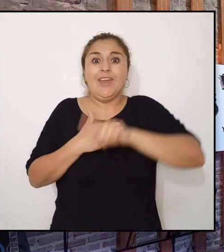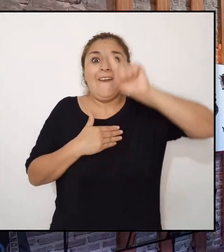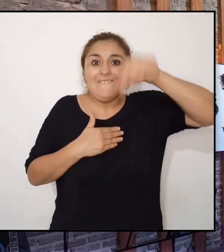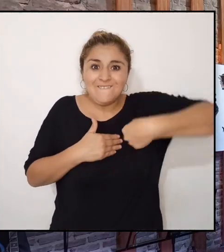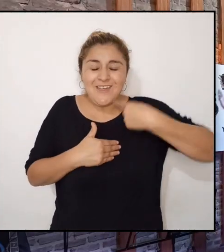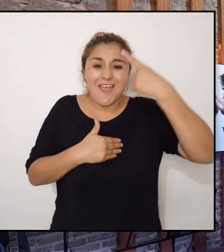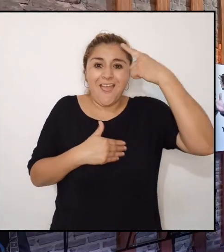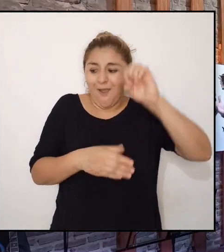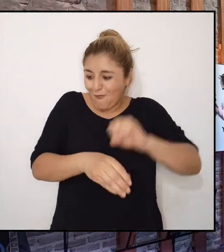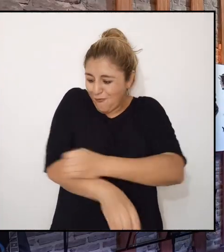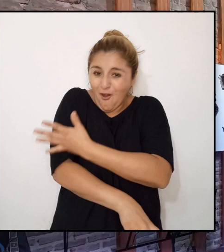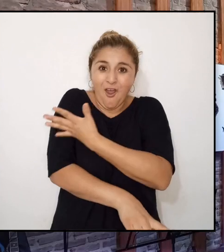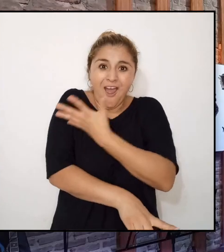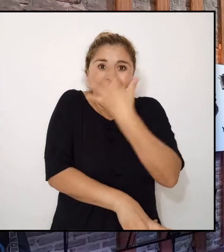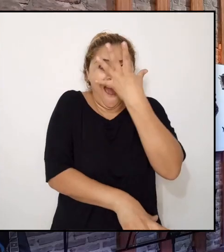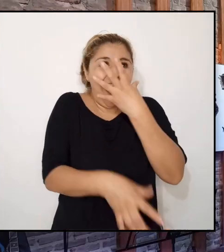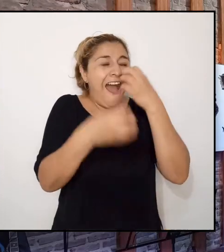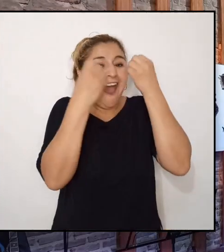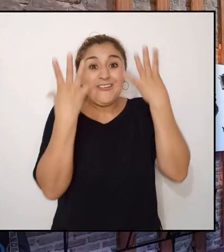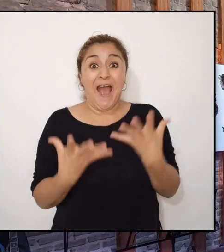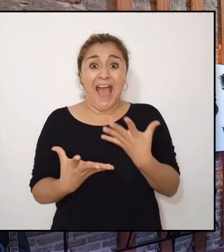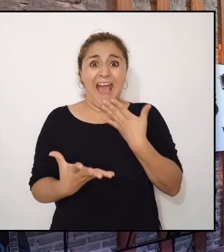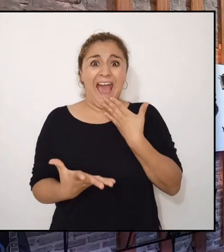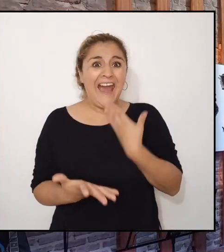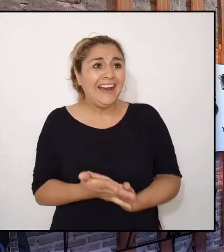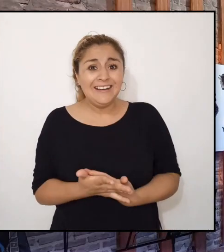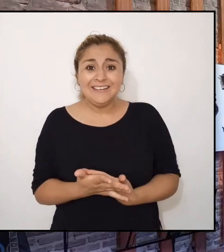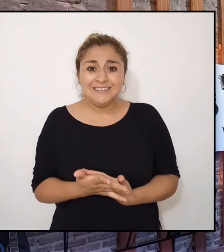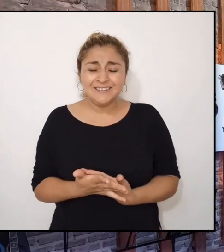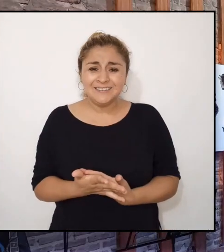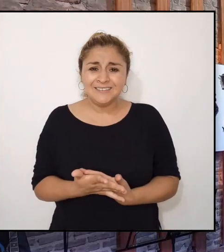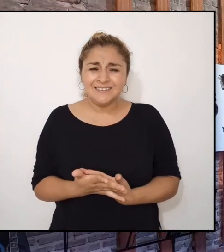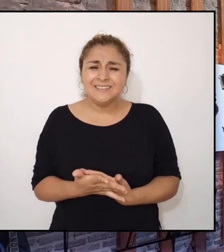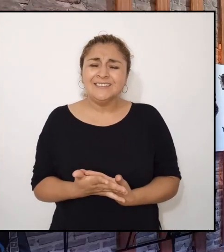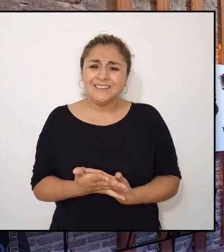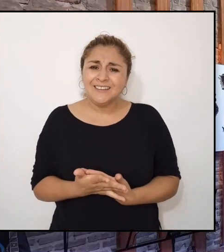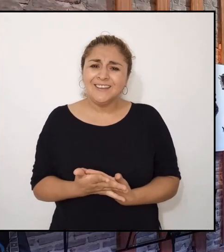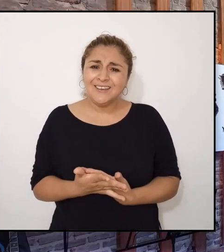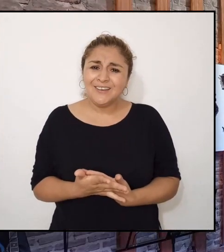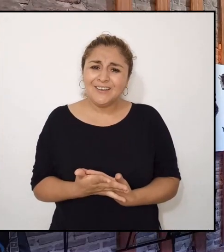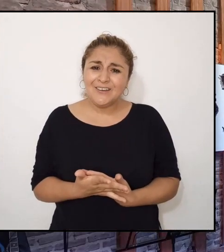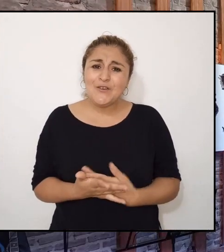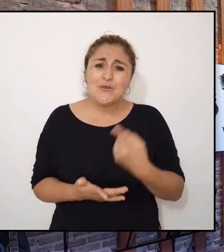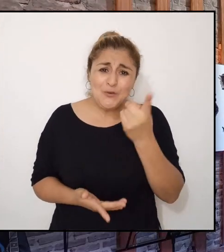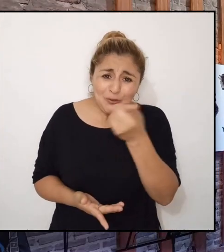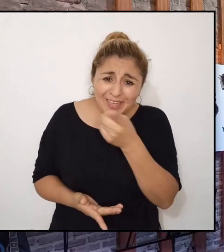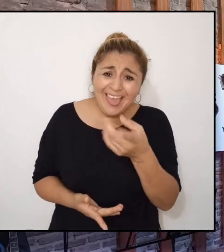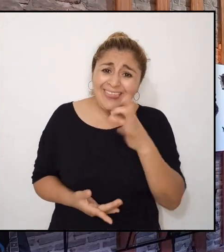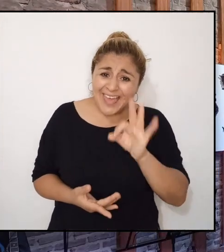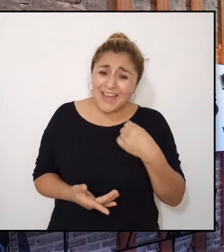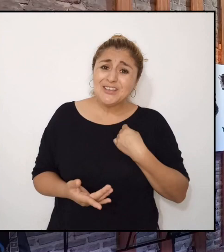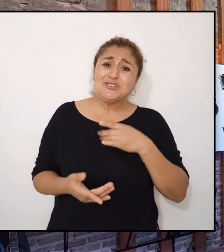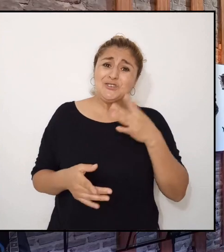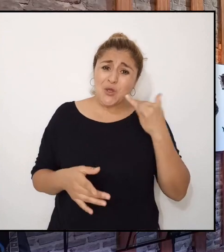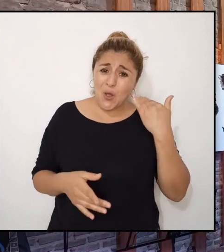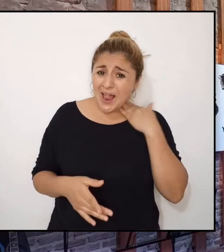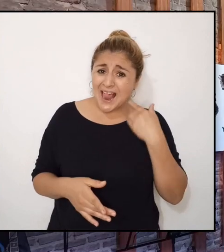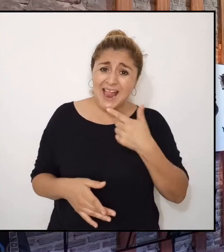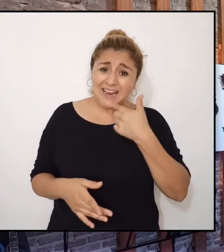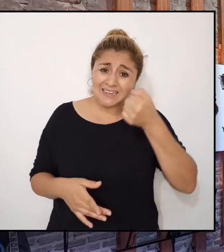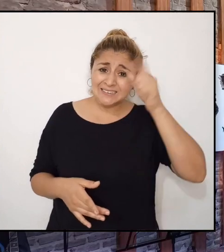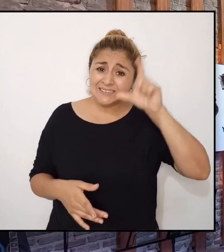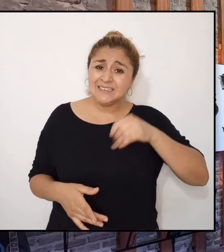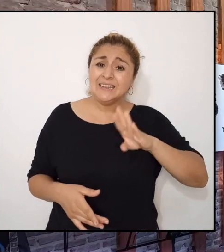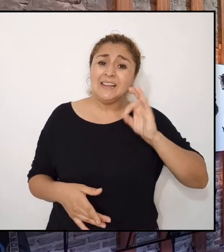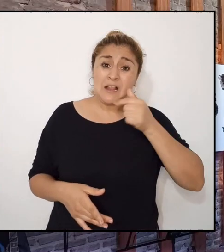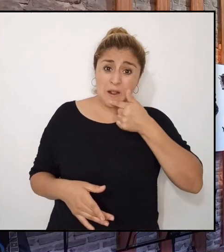decimos, Señor, ¡wow! ¿Sabes cuántas veces leí el Salmo 39? He enseñado muchas veces en libros poéticos,